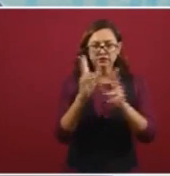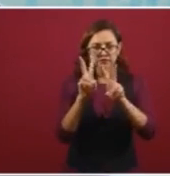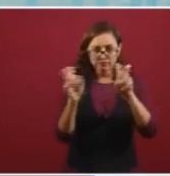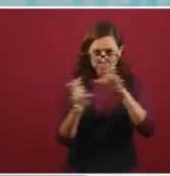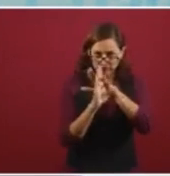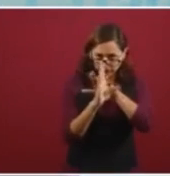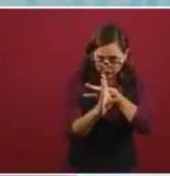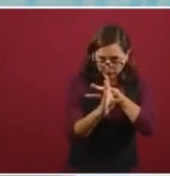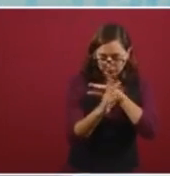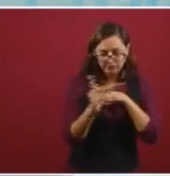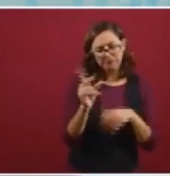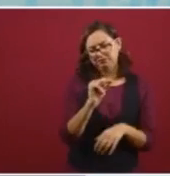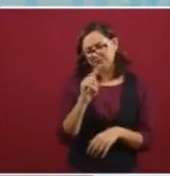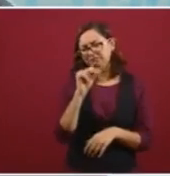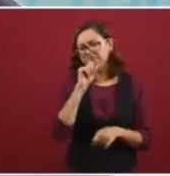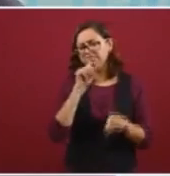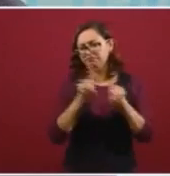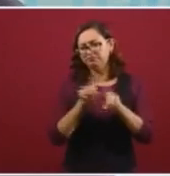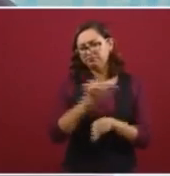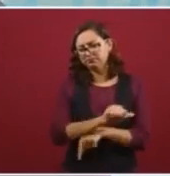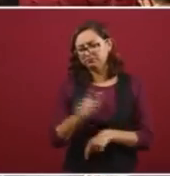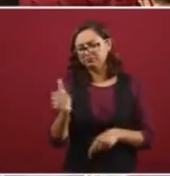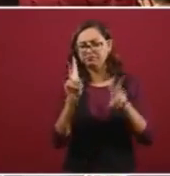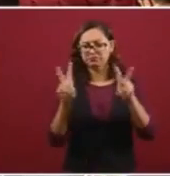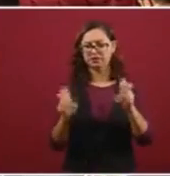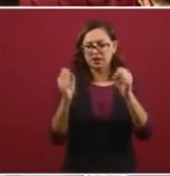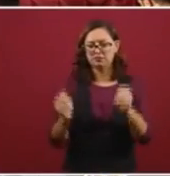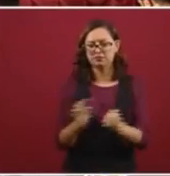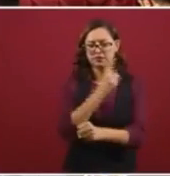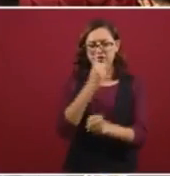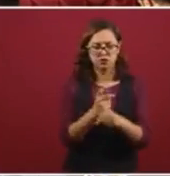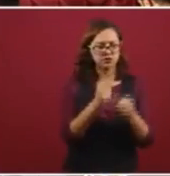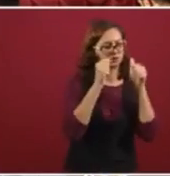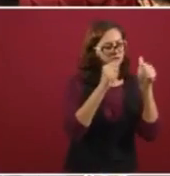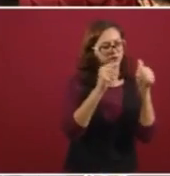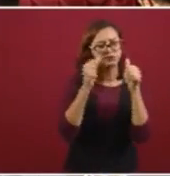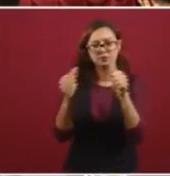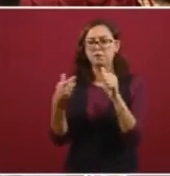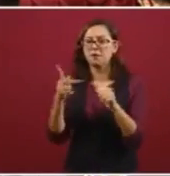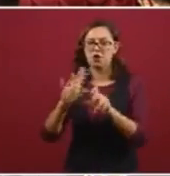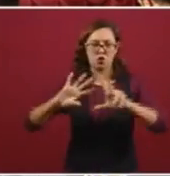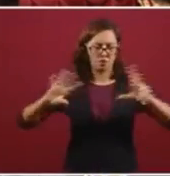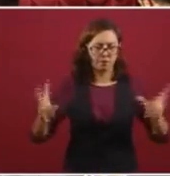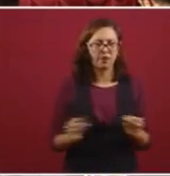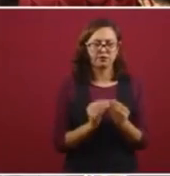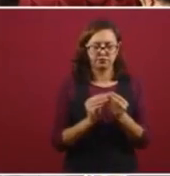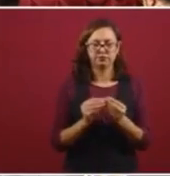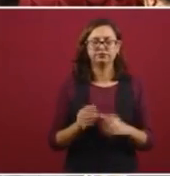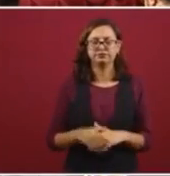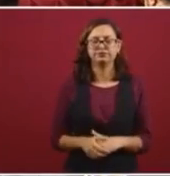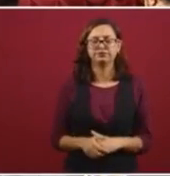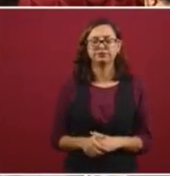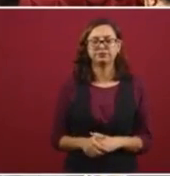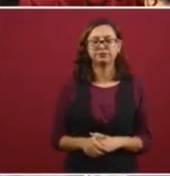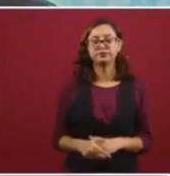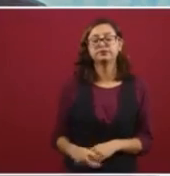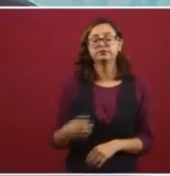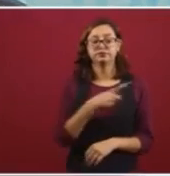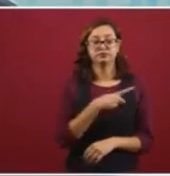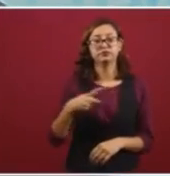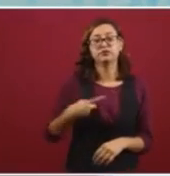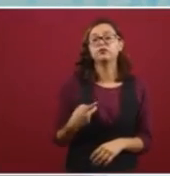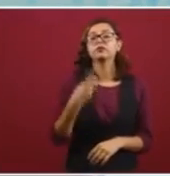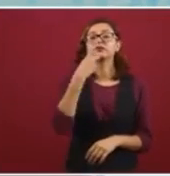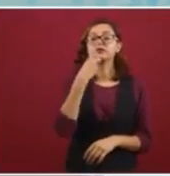acciones en materia migratoria que se han implementado en el país, el flujo migratorio ha reducido 56% en el periodo de junio